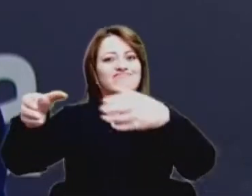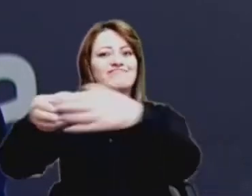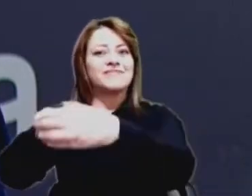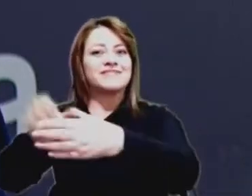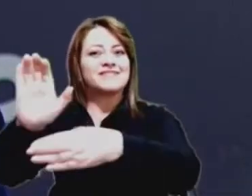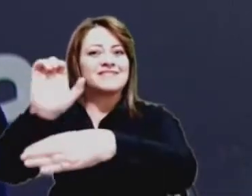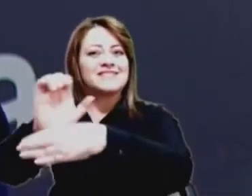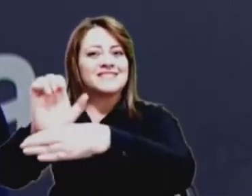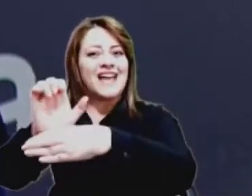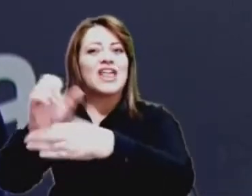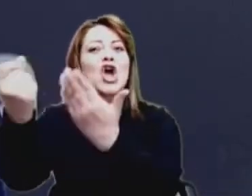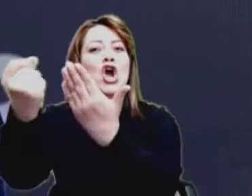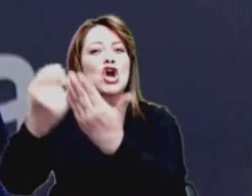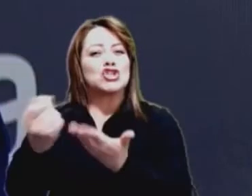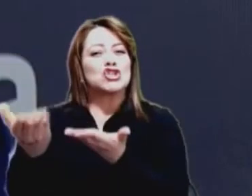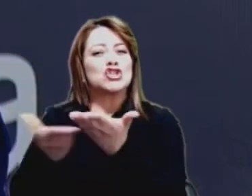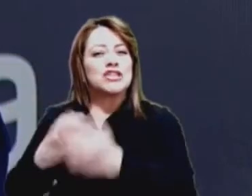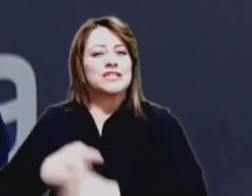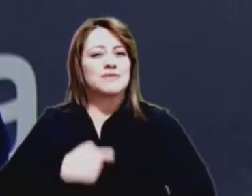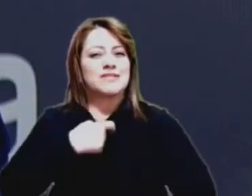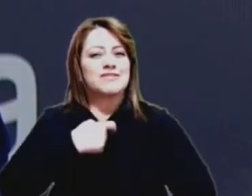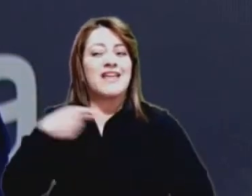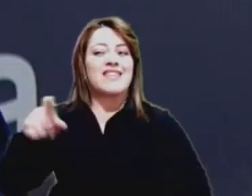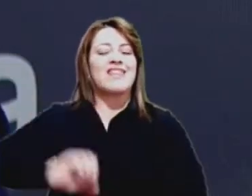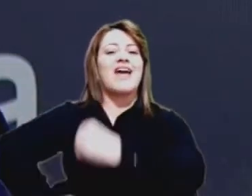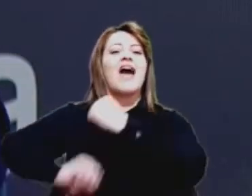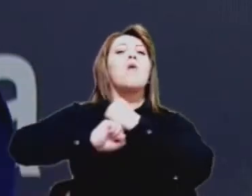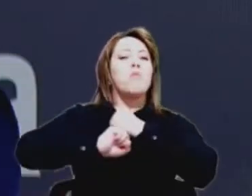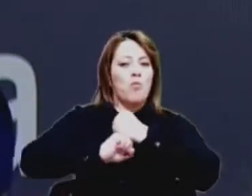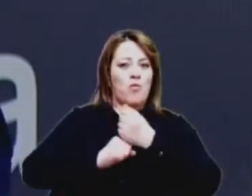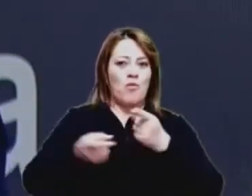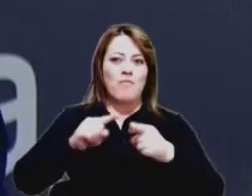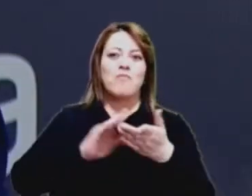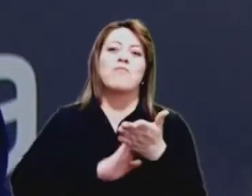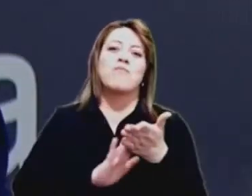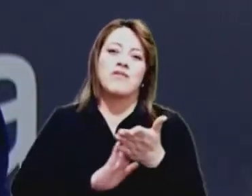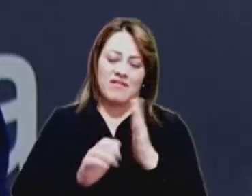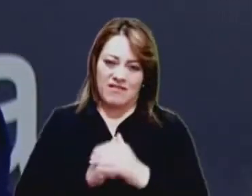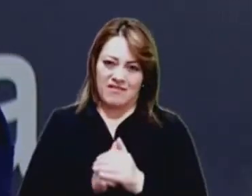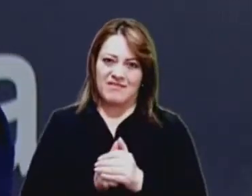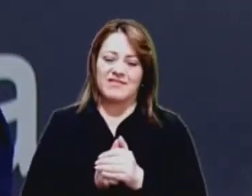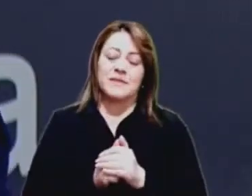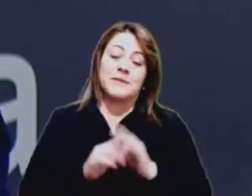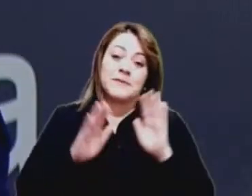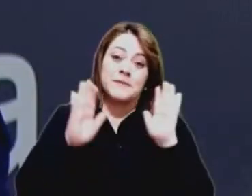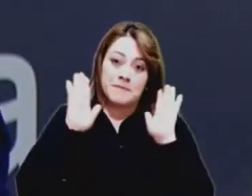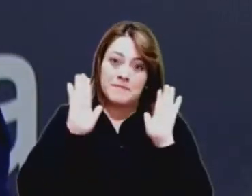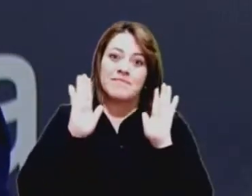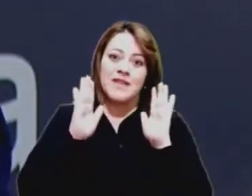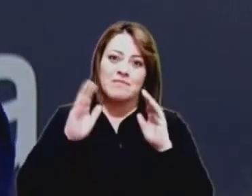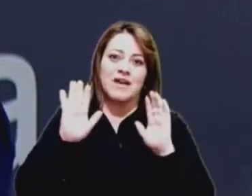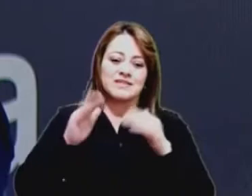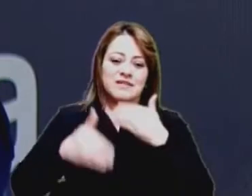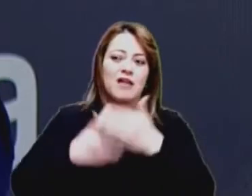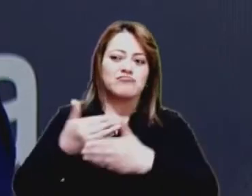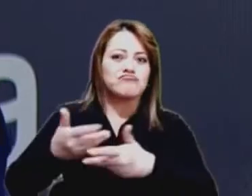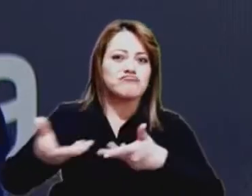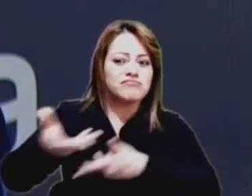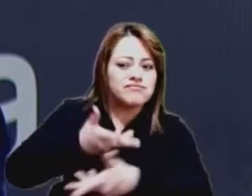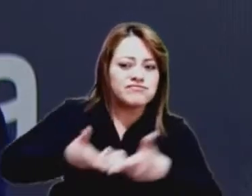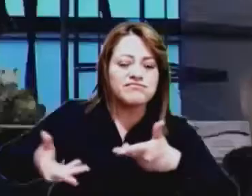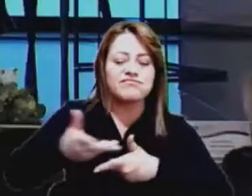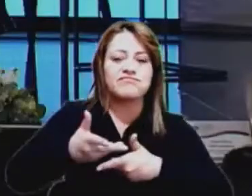del máximo órgano de la jurisdicción conciencia ministra ti va en este caso de la sala con serbio civil le da una mucha